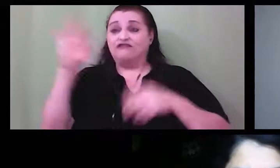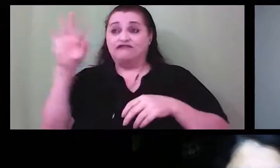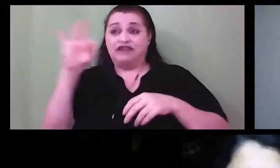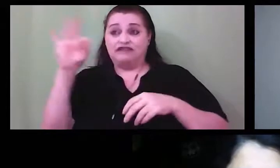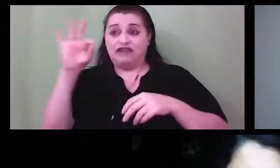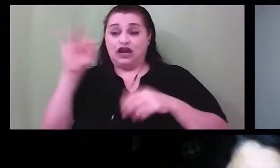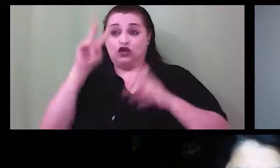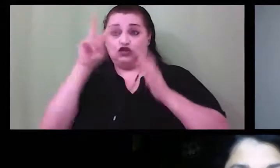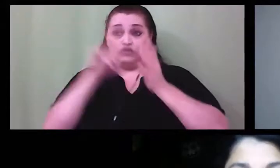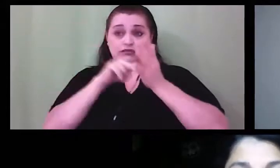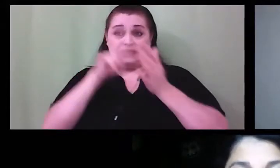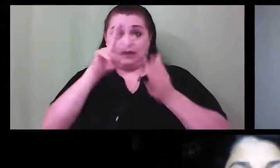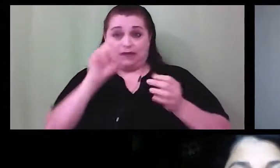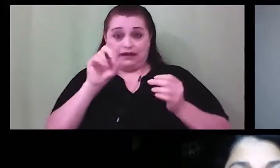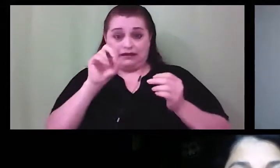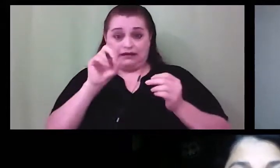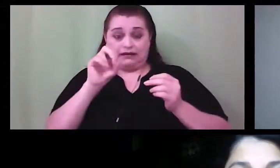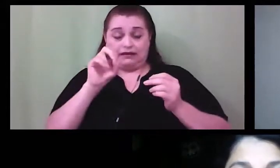del 2020,